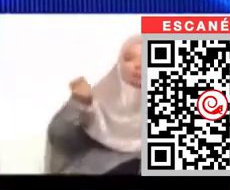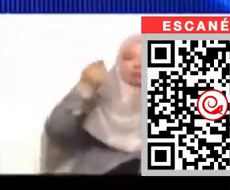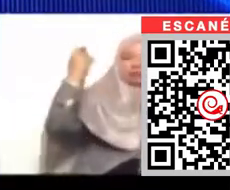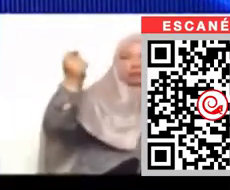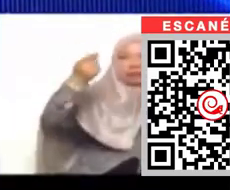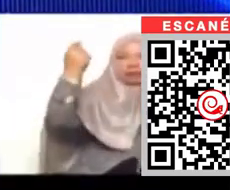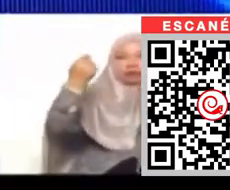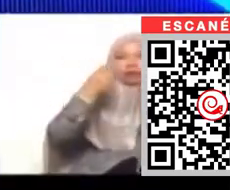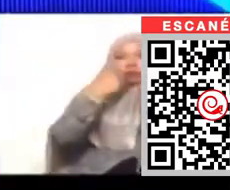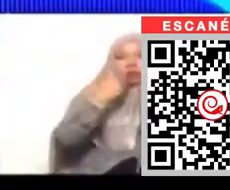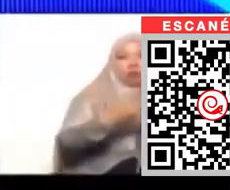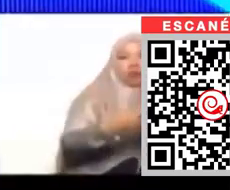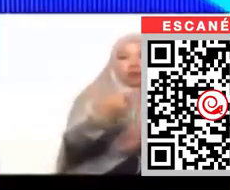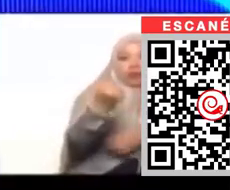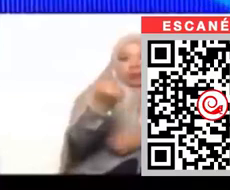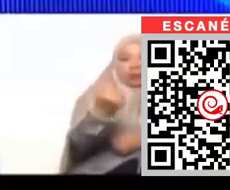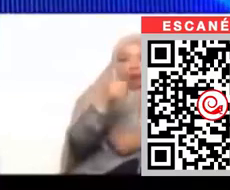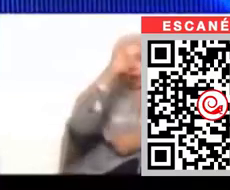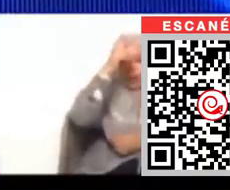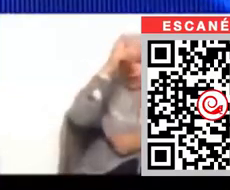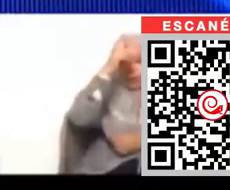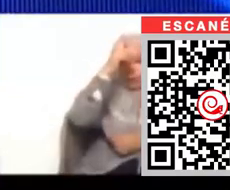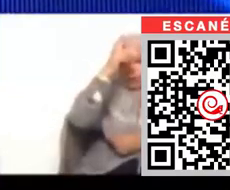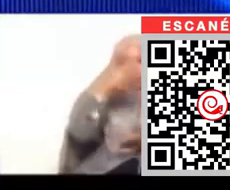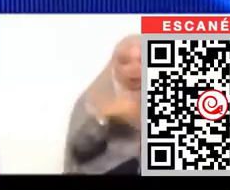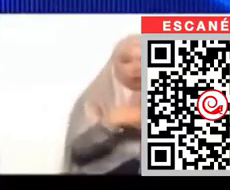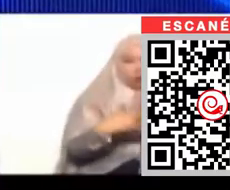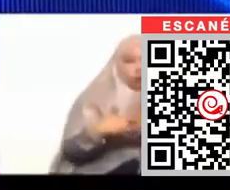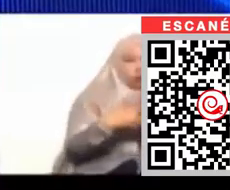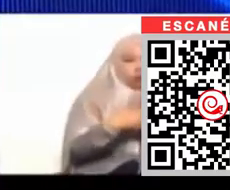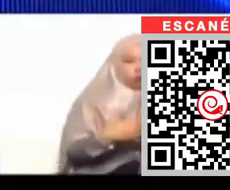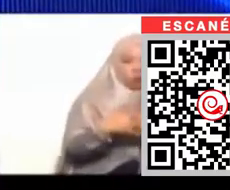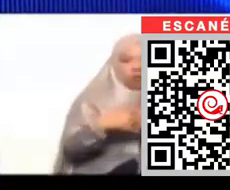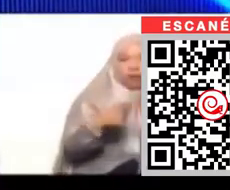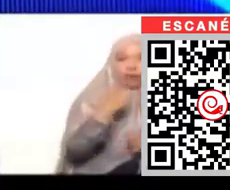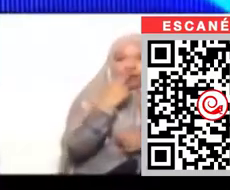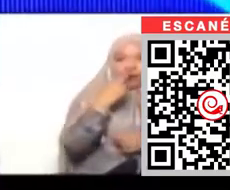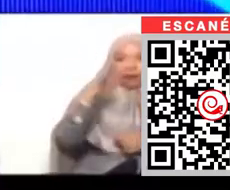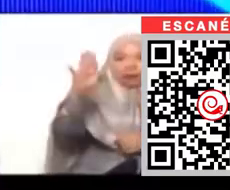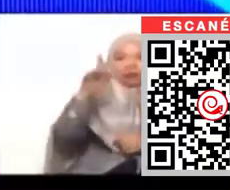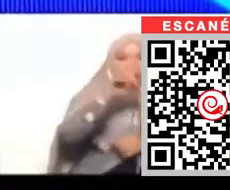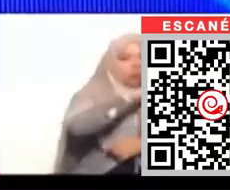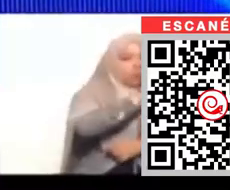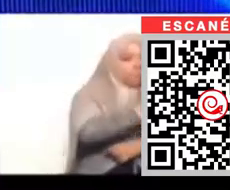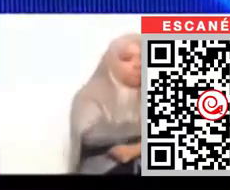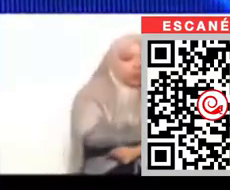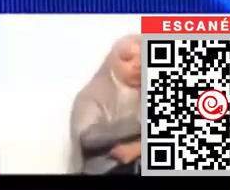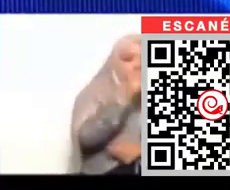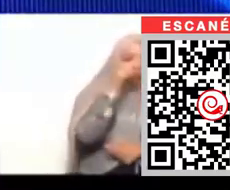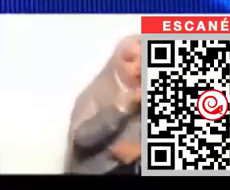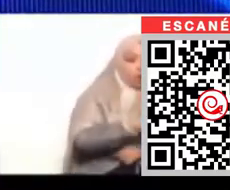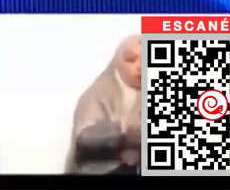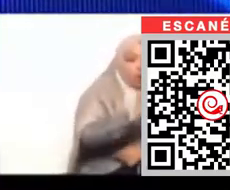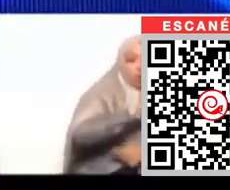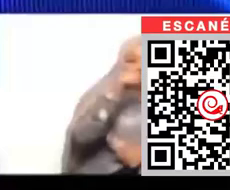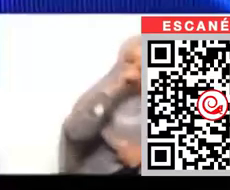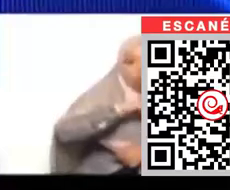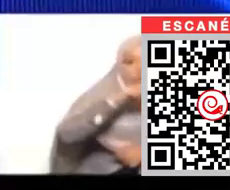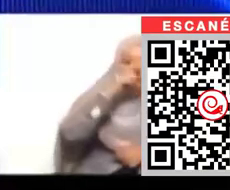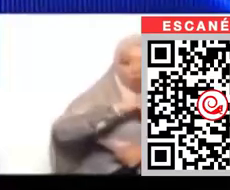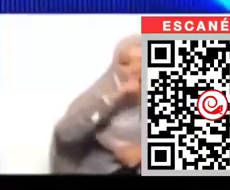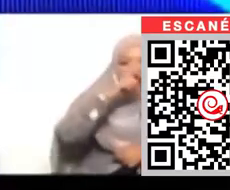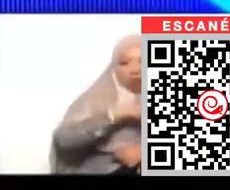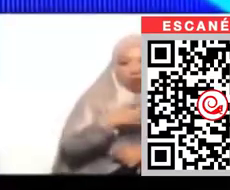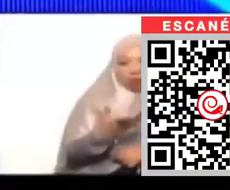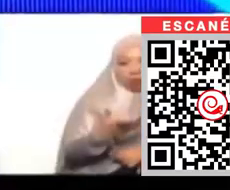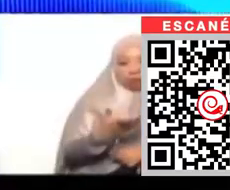la gran burguesía alemana y norteamericana para que Hitler accediera al poder. ¿Y quién era el enemigo? El pueblo judío. ¿Aquí quién es el enemigo